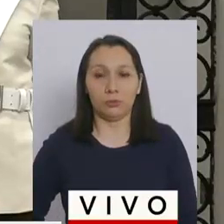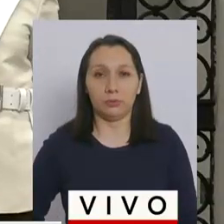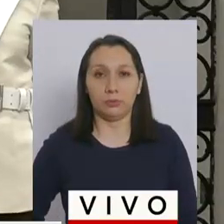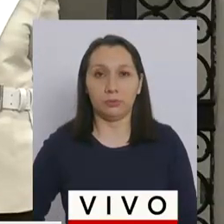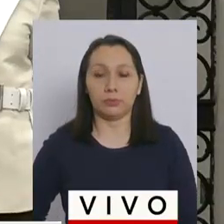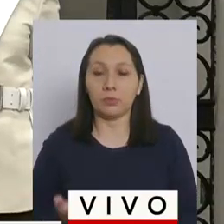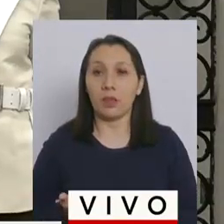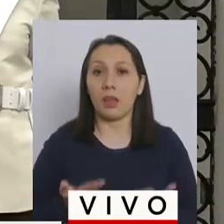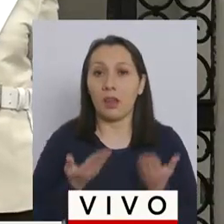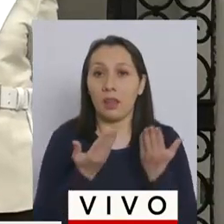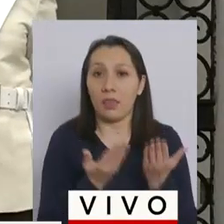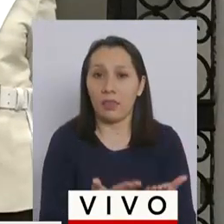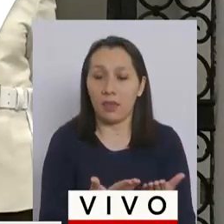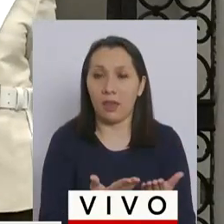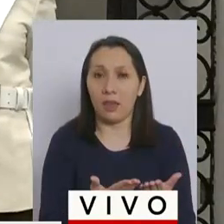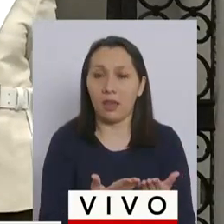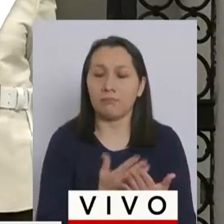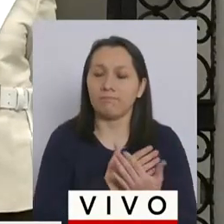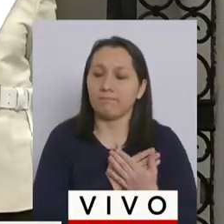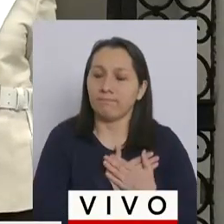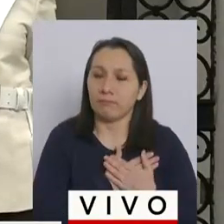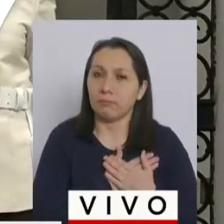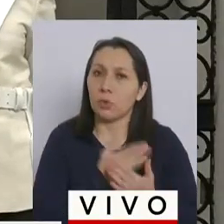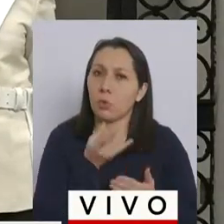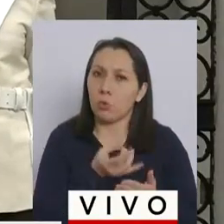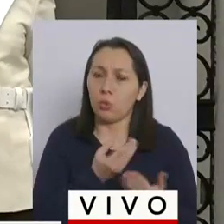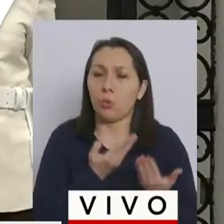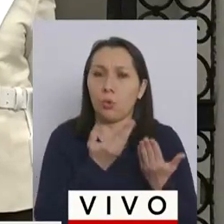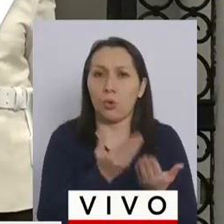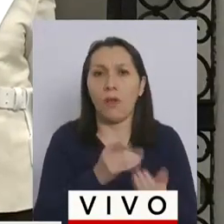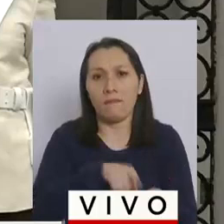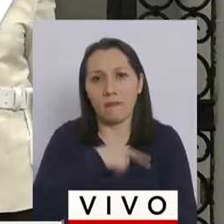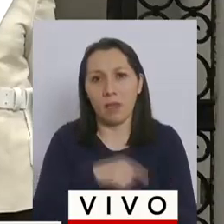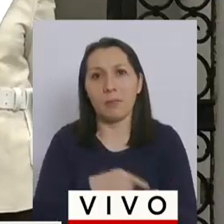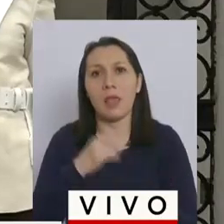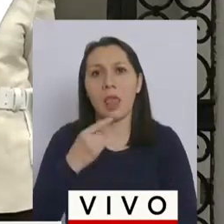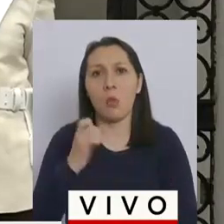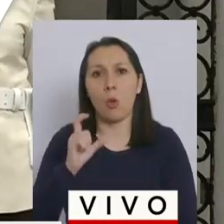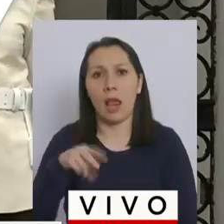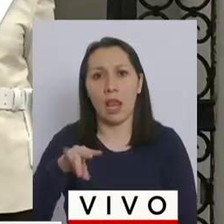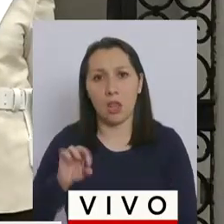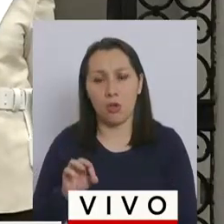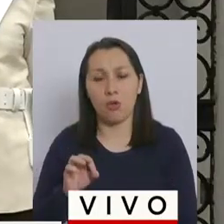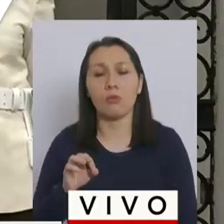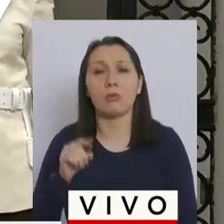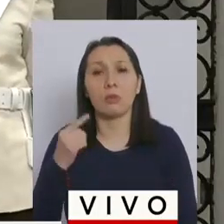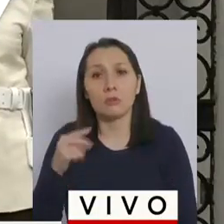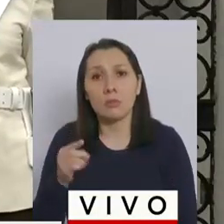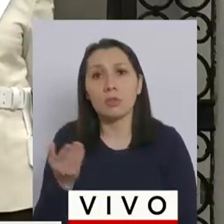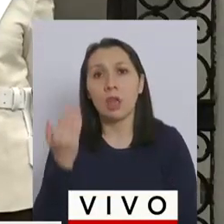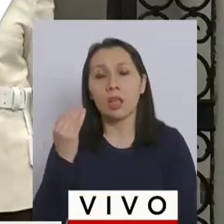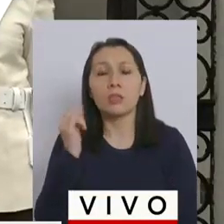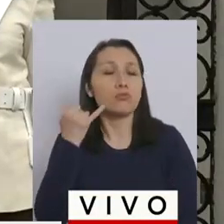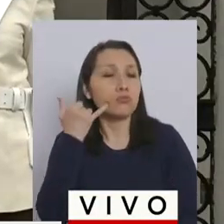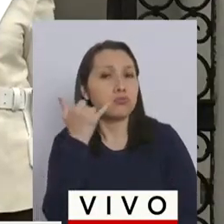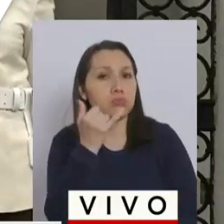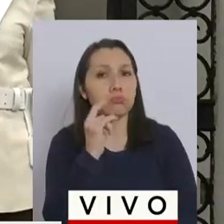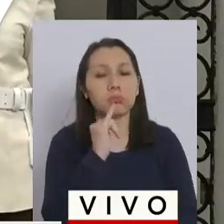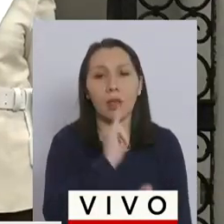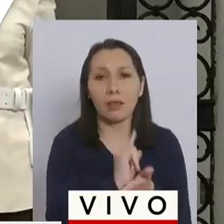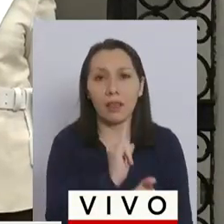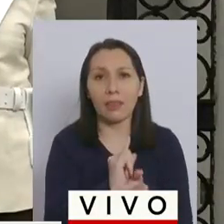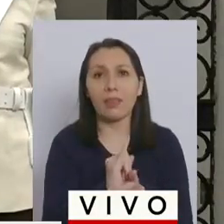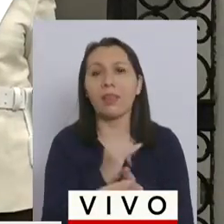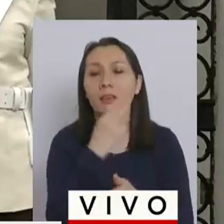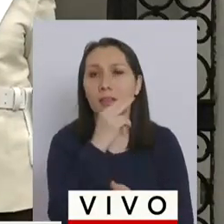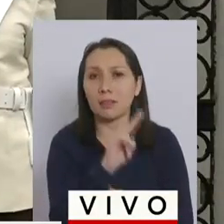le entrega las condolencias a la familia Eugenio Larraín. Acabo de hablar con el intendente de la región,